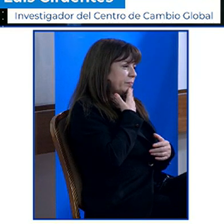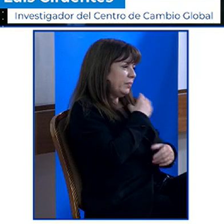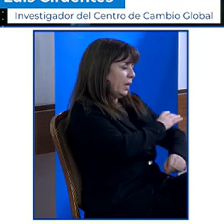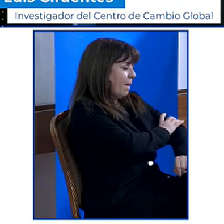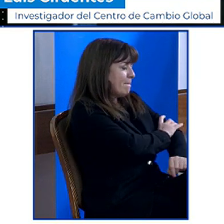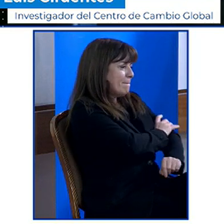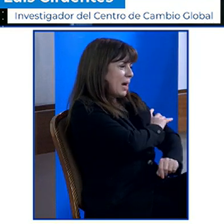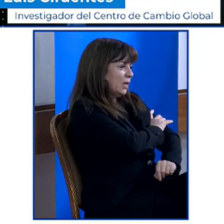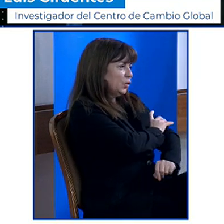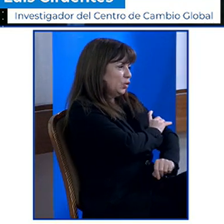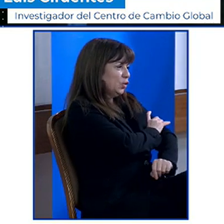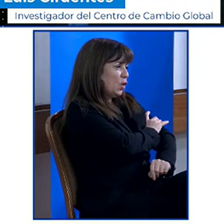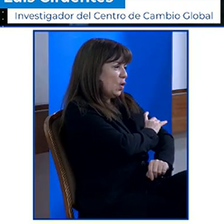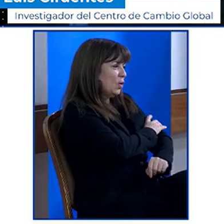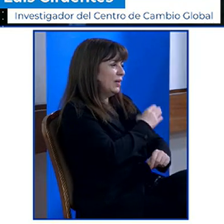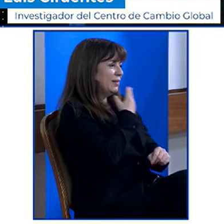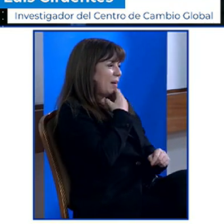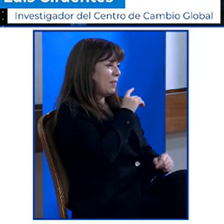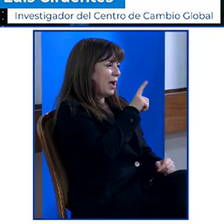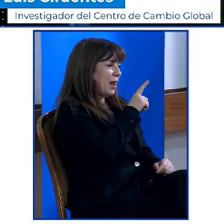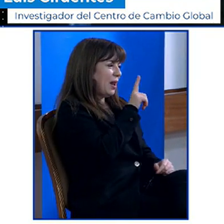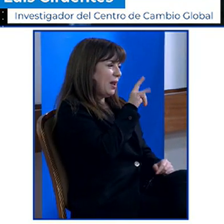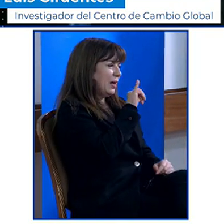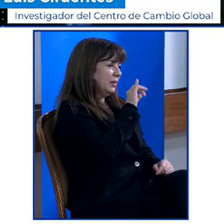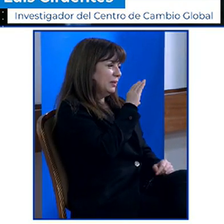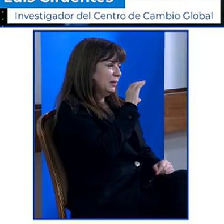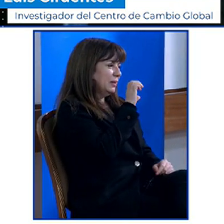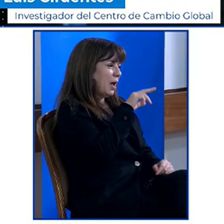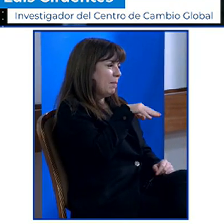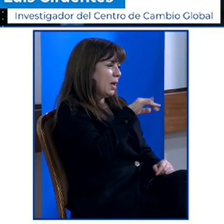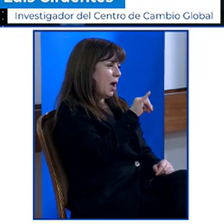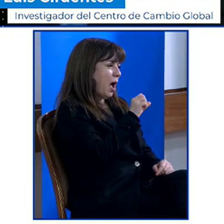arterial, la glicemia en el caso de